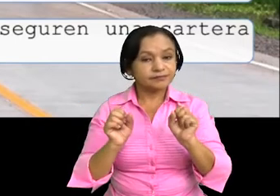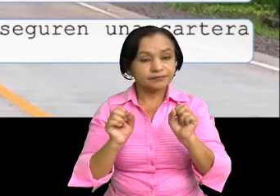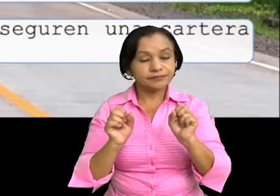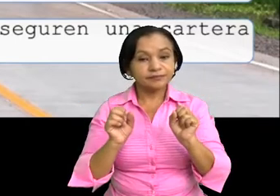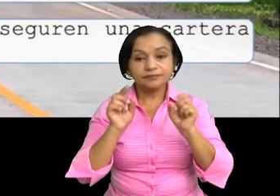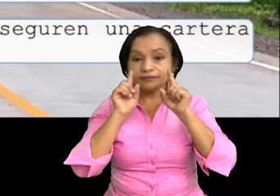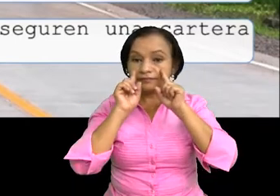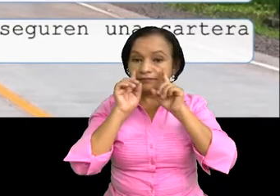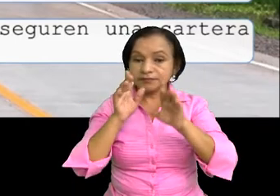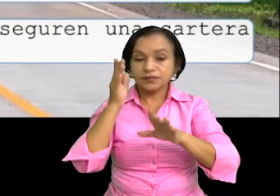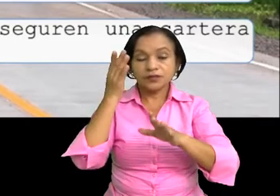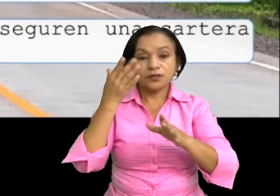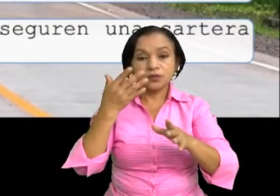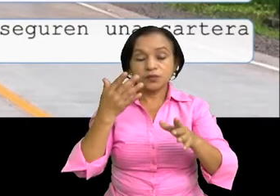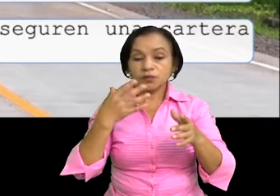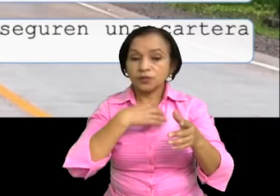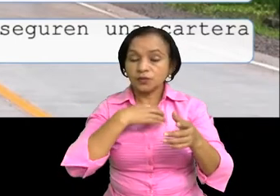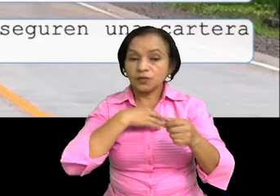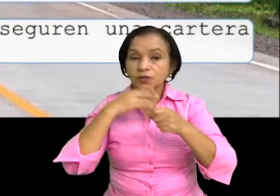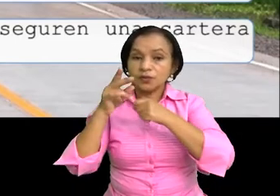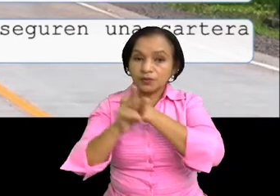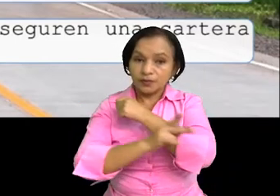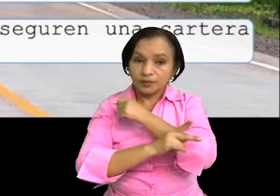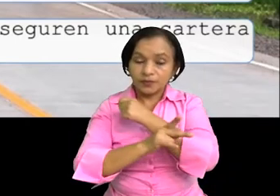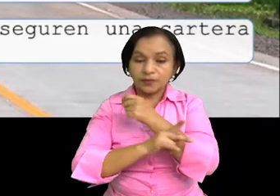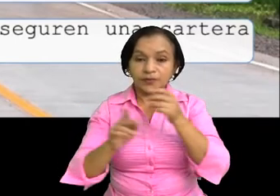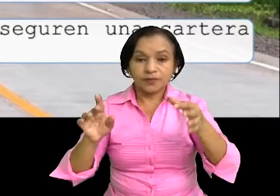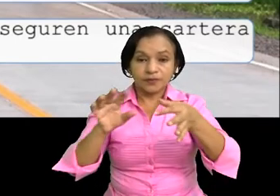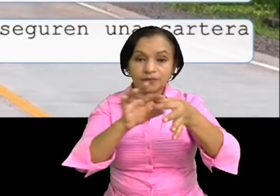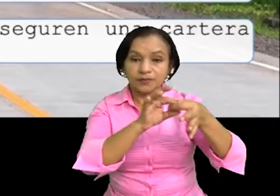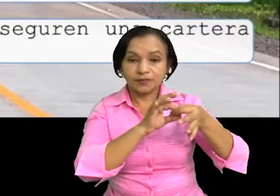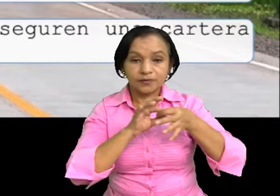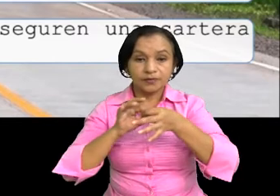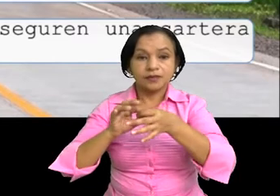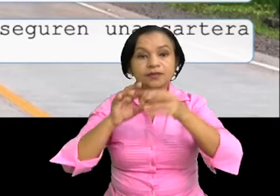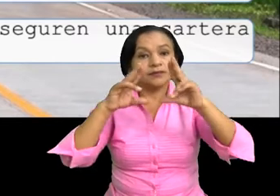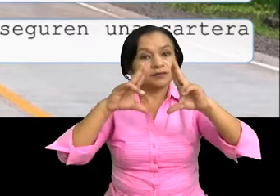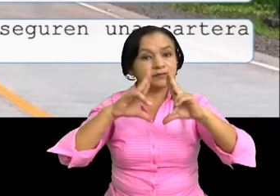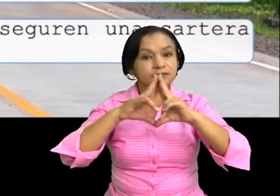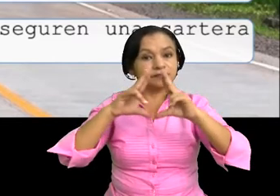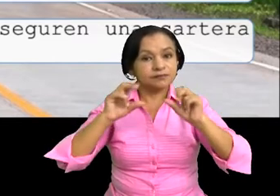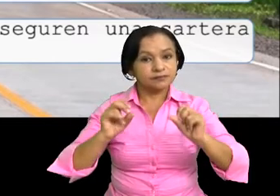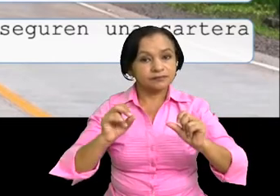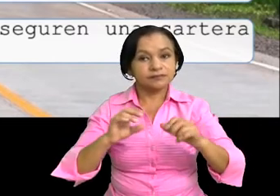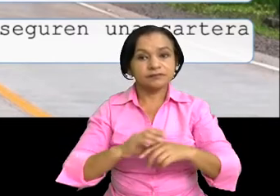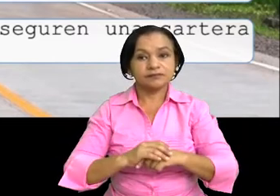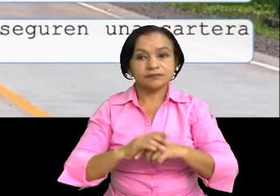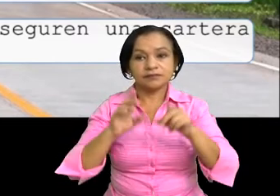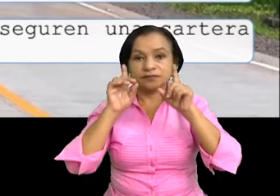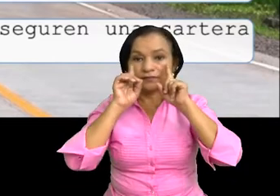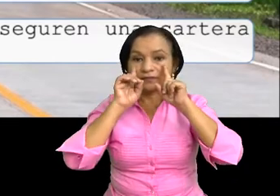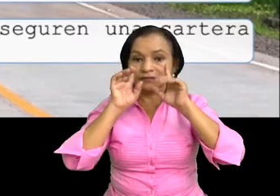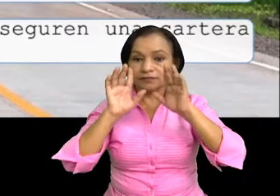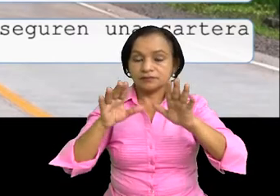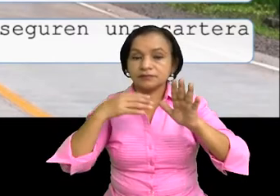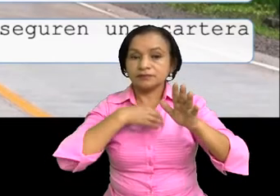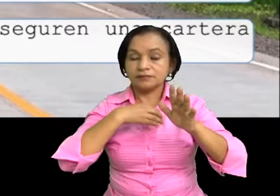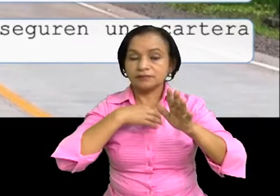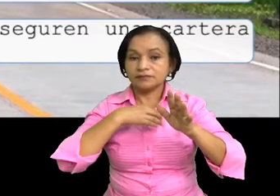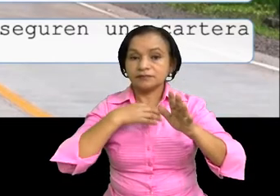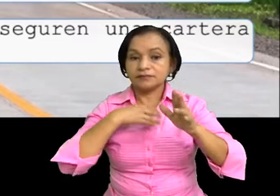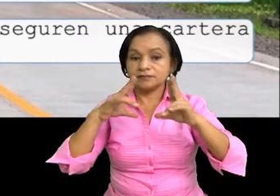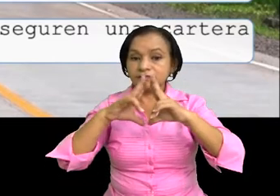soberanía nacional, la unidad de la nación y la seguridad soberana, que